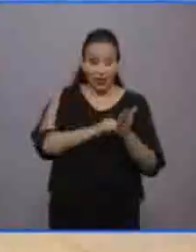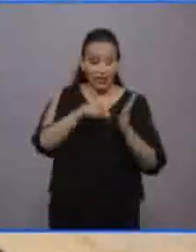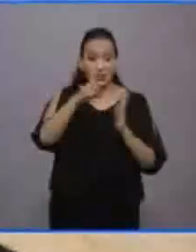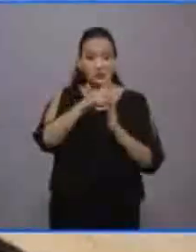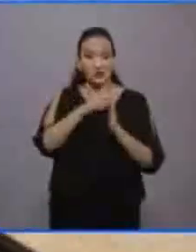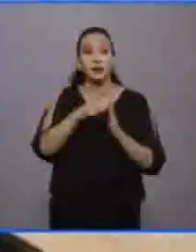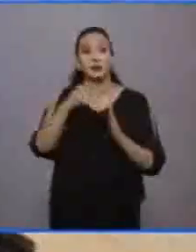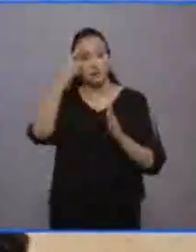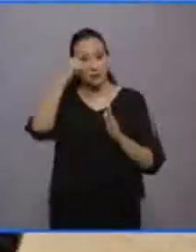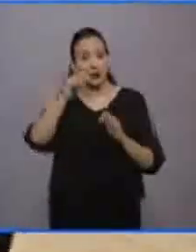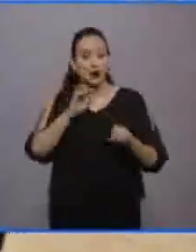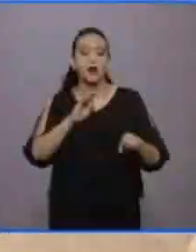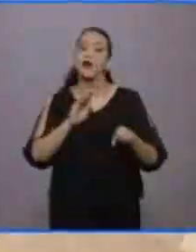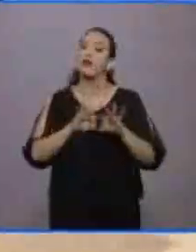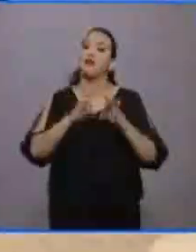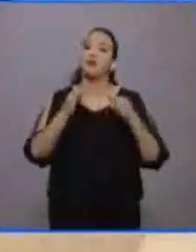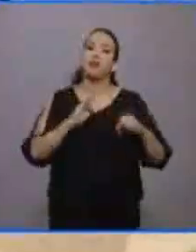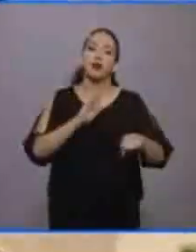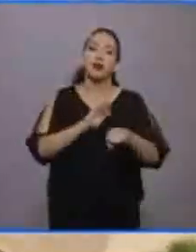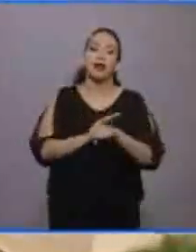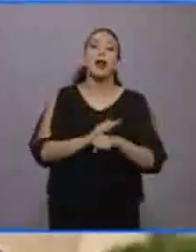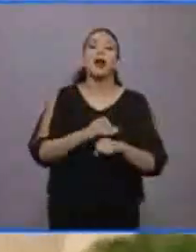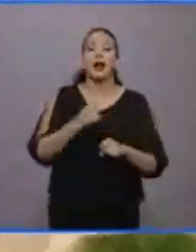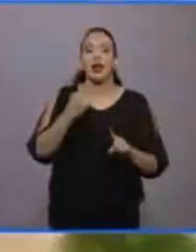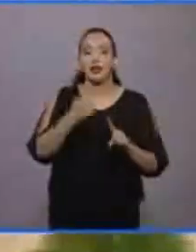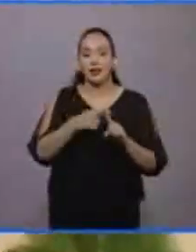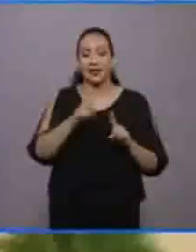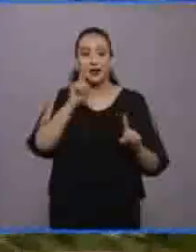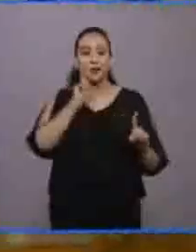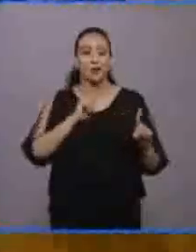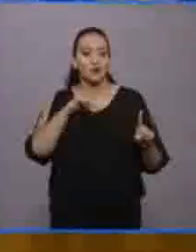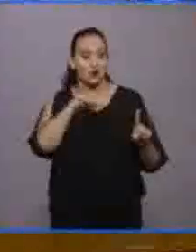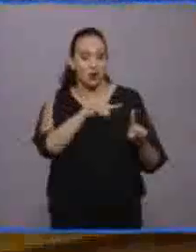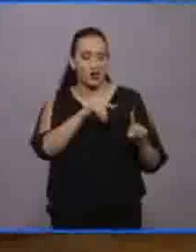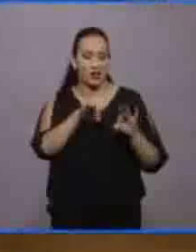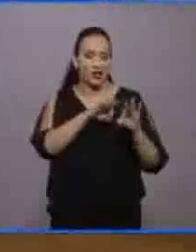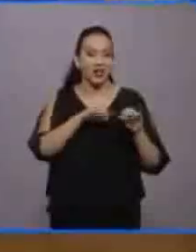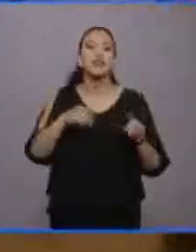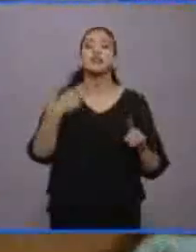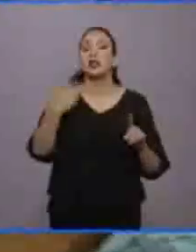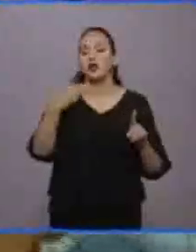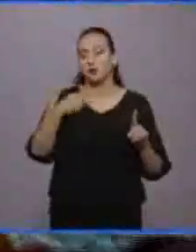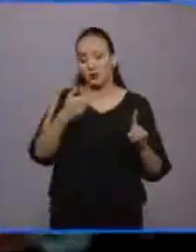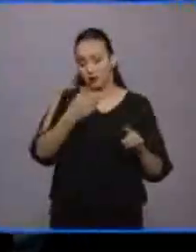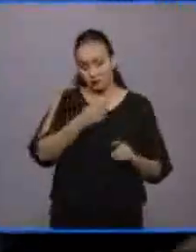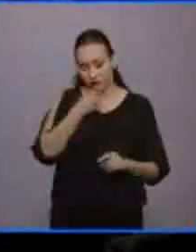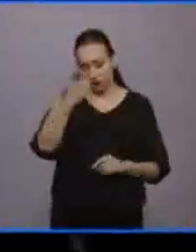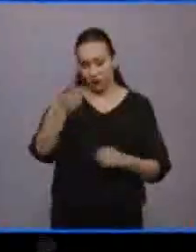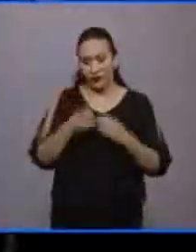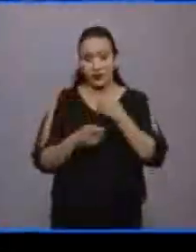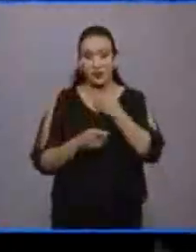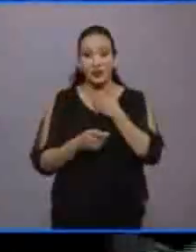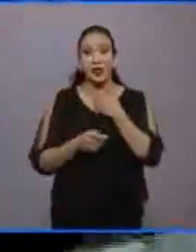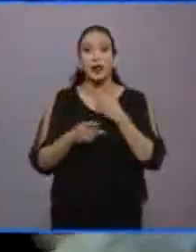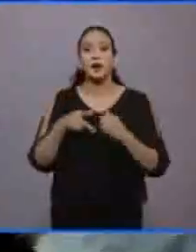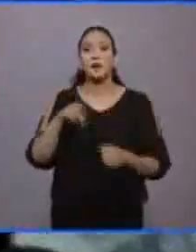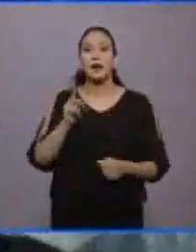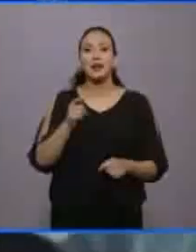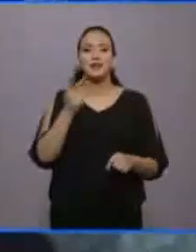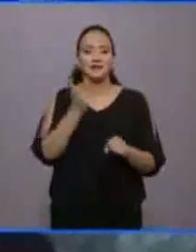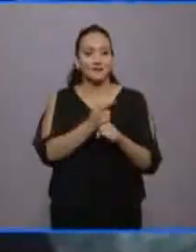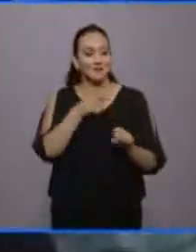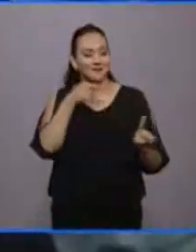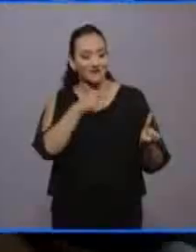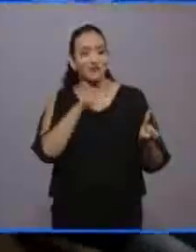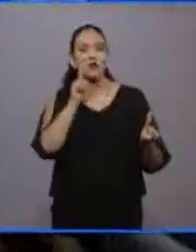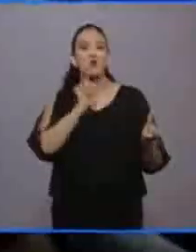las medidas de protección otorgadas a una funcionaria pública de identidad reservada, luego de que se acreditara violencia